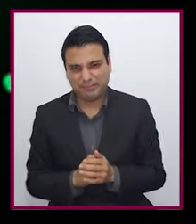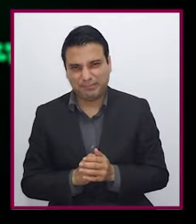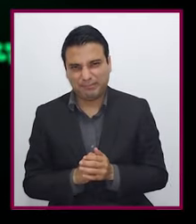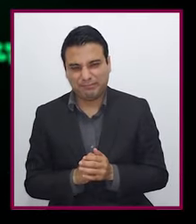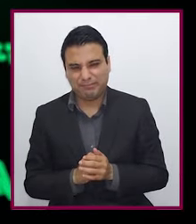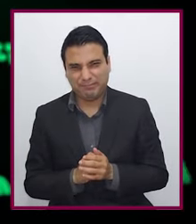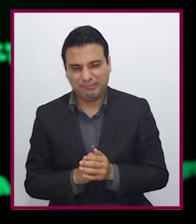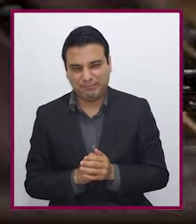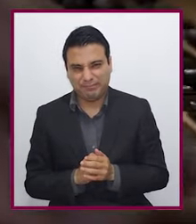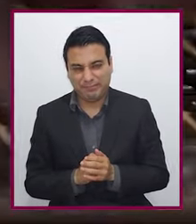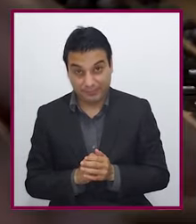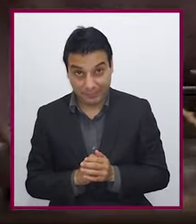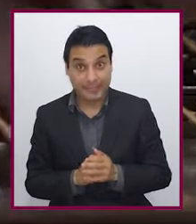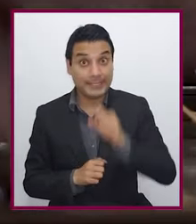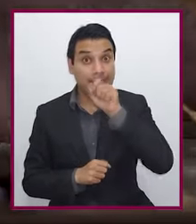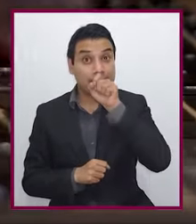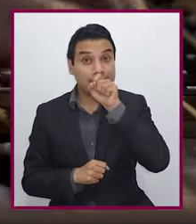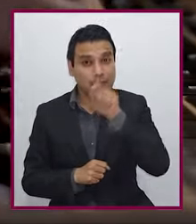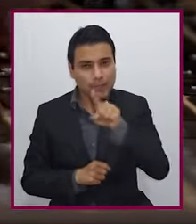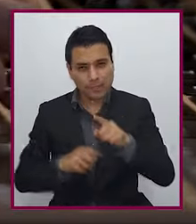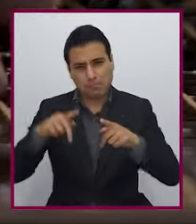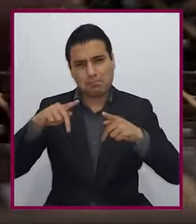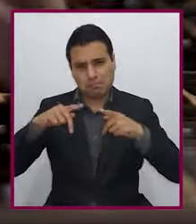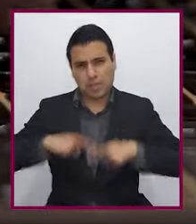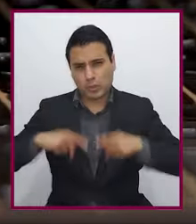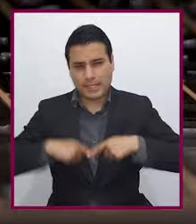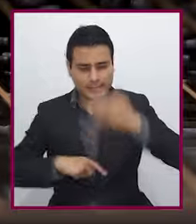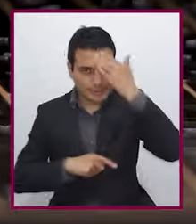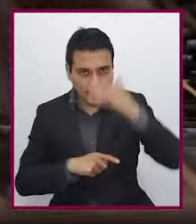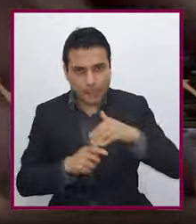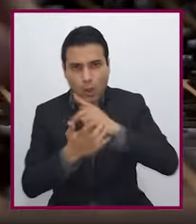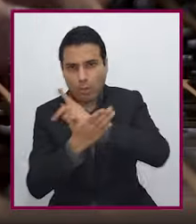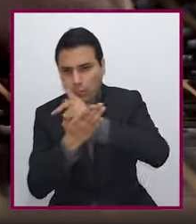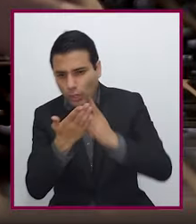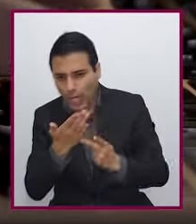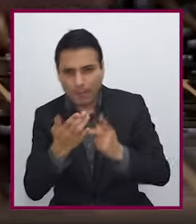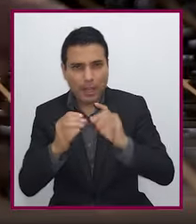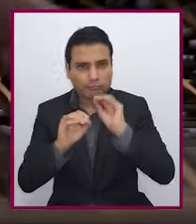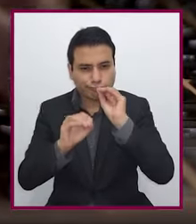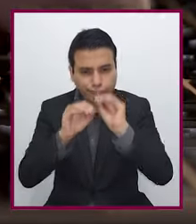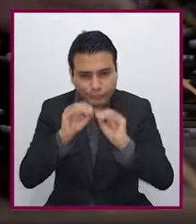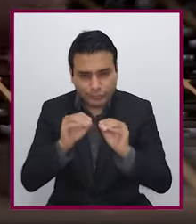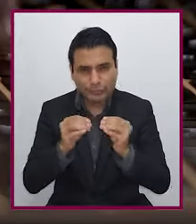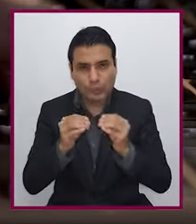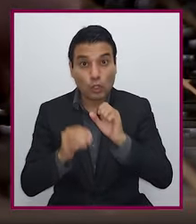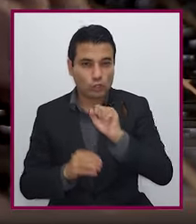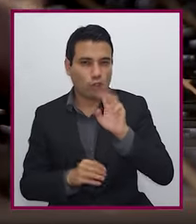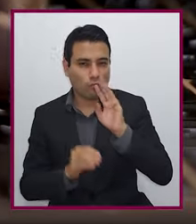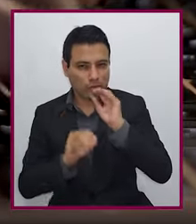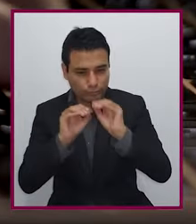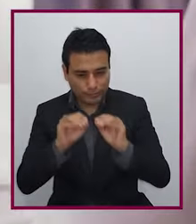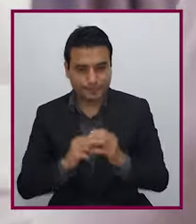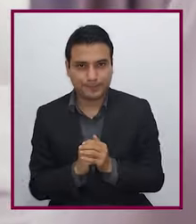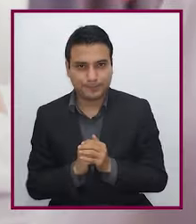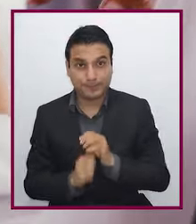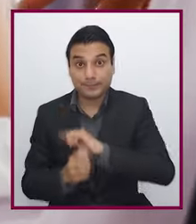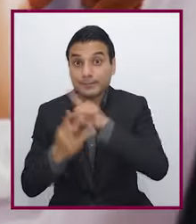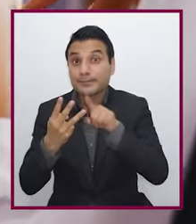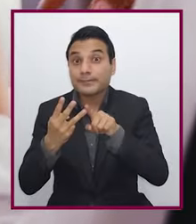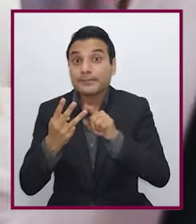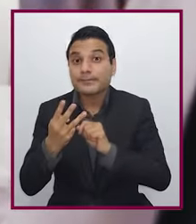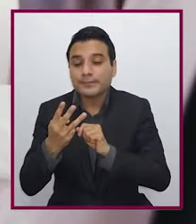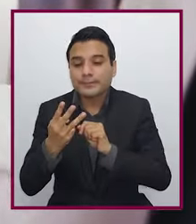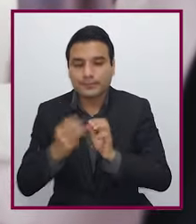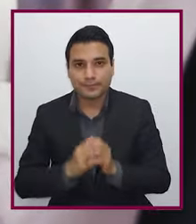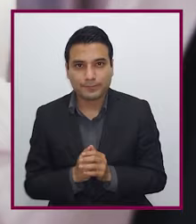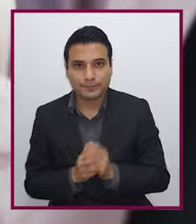digital, ese término también aplica para aquellos que saben programar una página o un software. Por